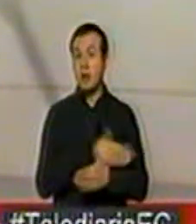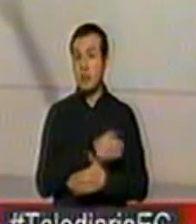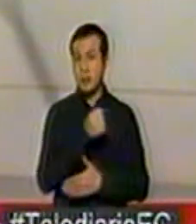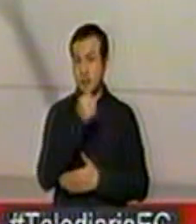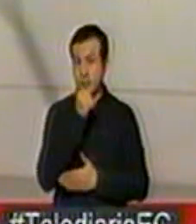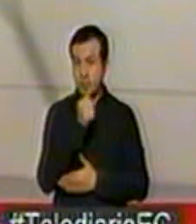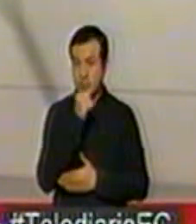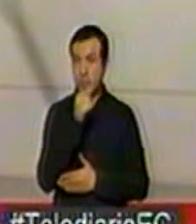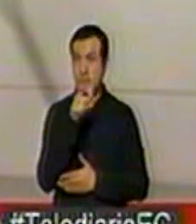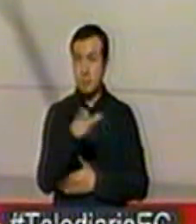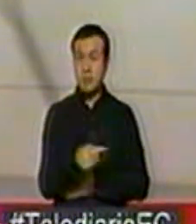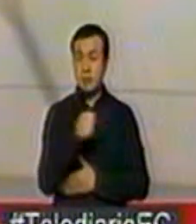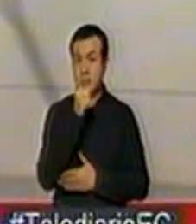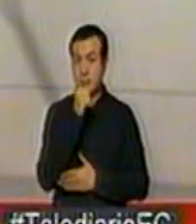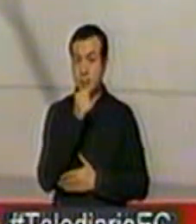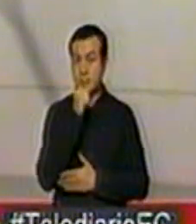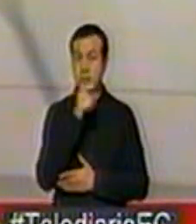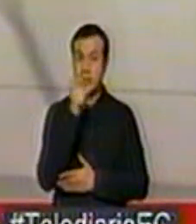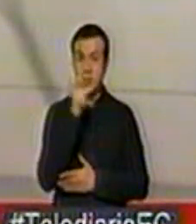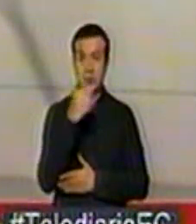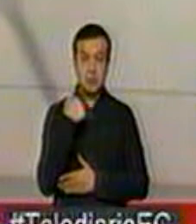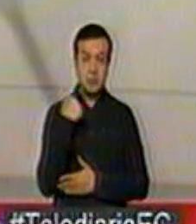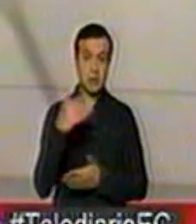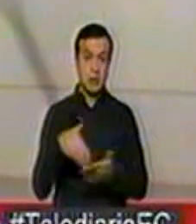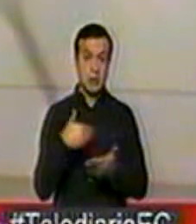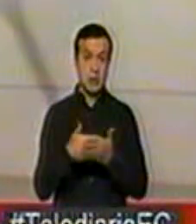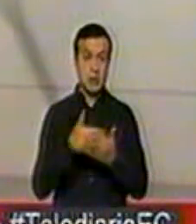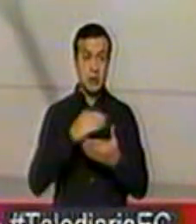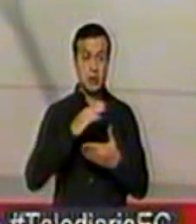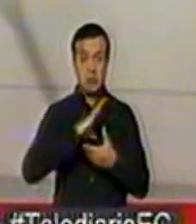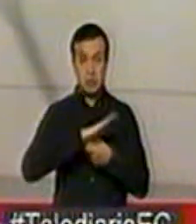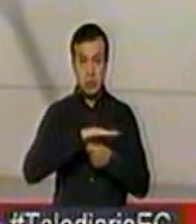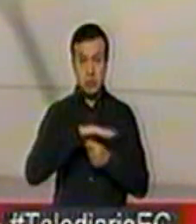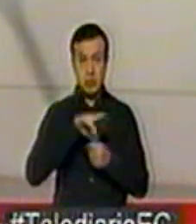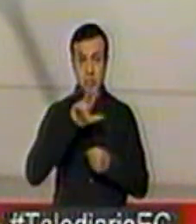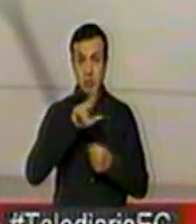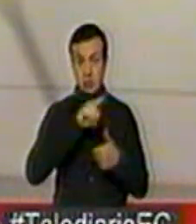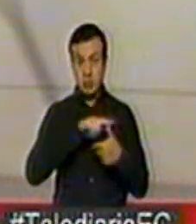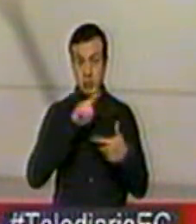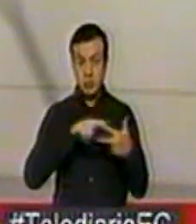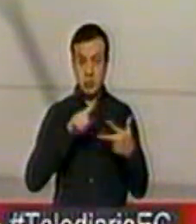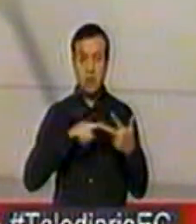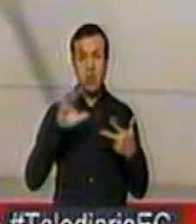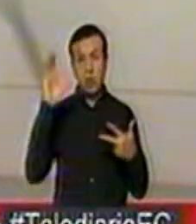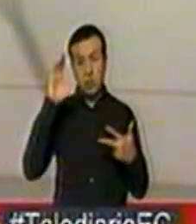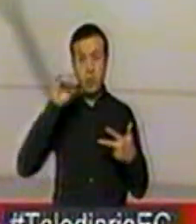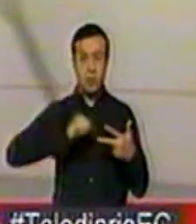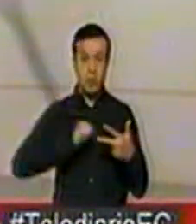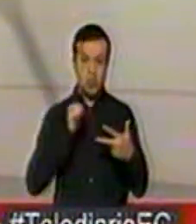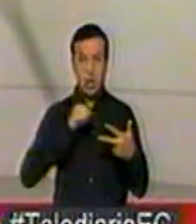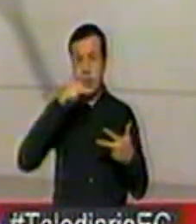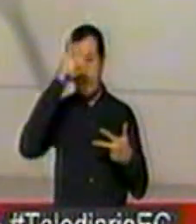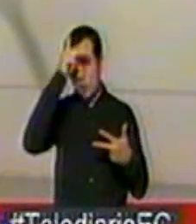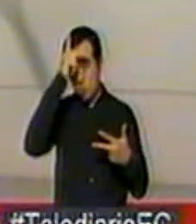El ciudadano tiene que acercarse al consulado, en estos 3 consulados que le he indicado, debe acercarse,